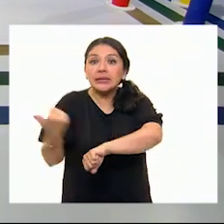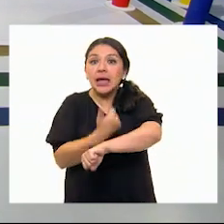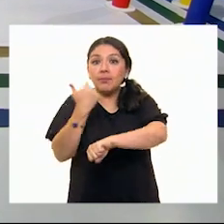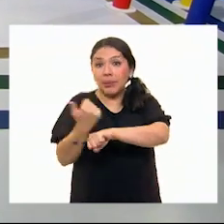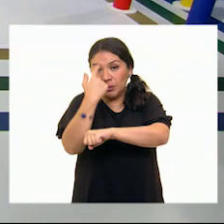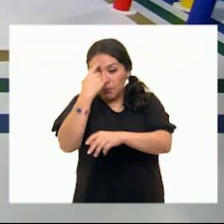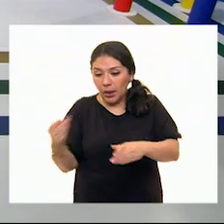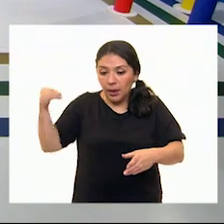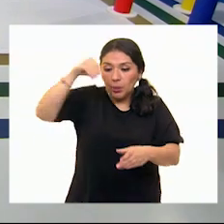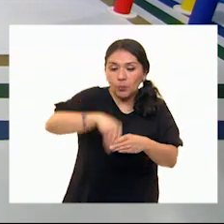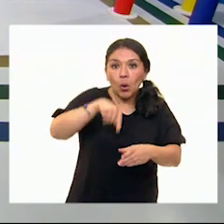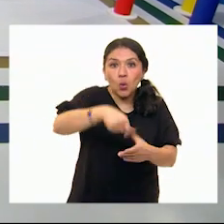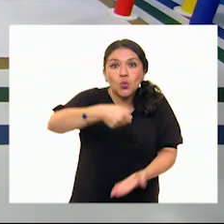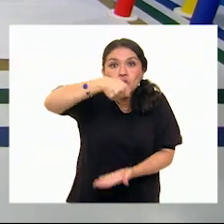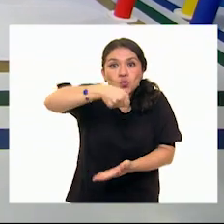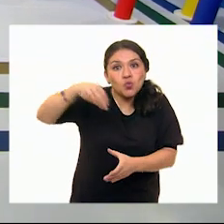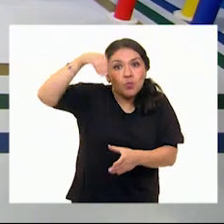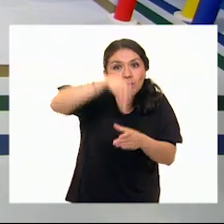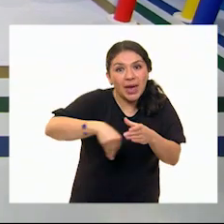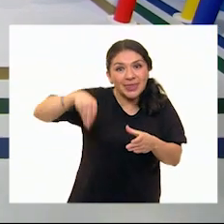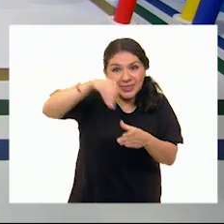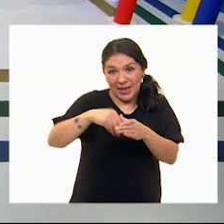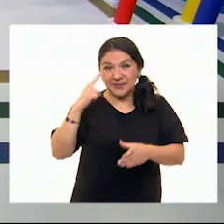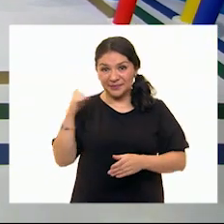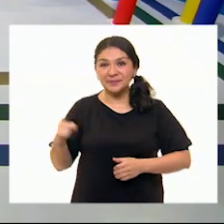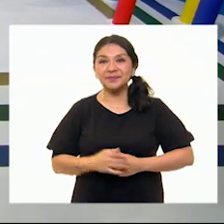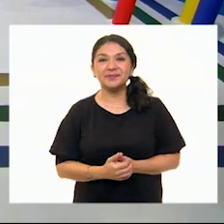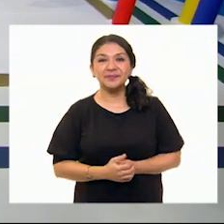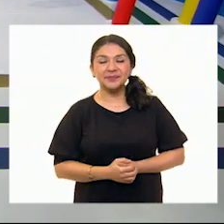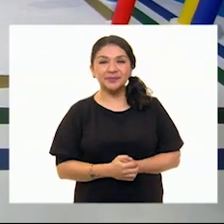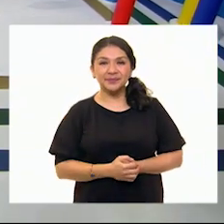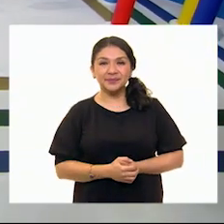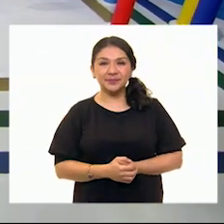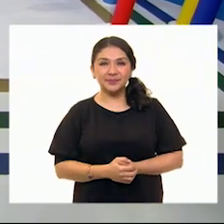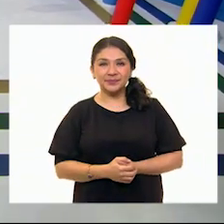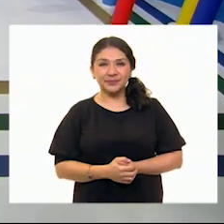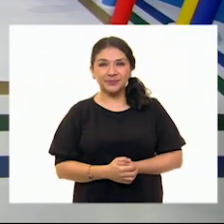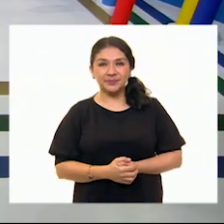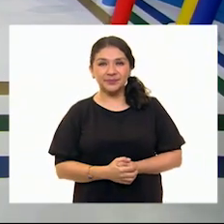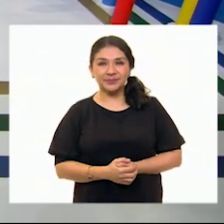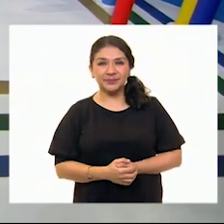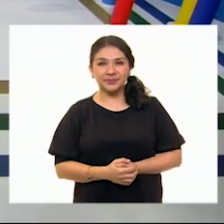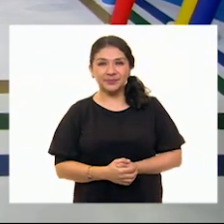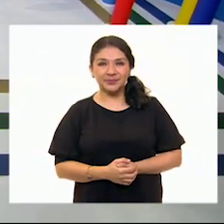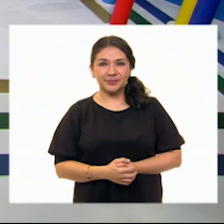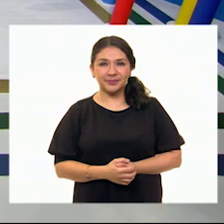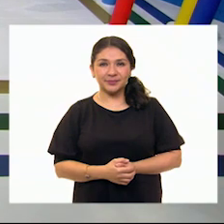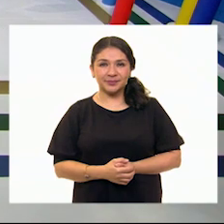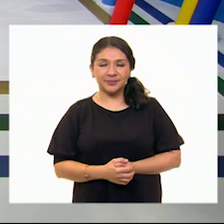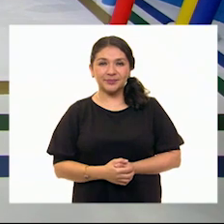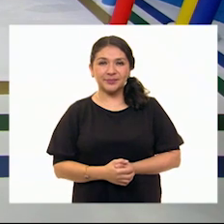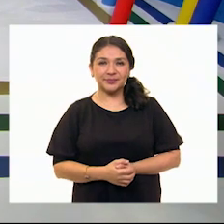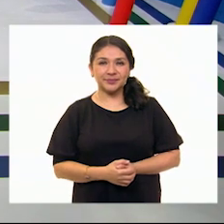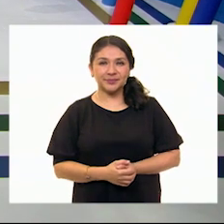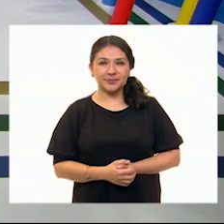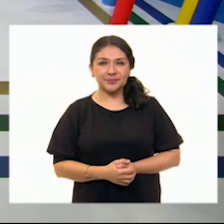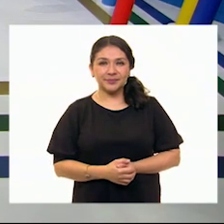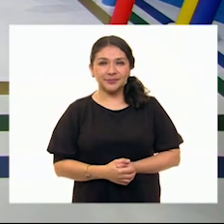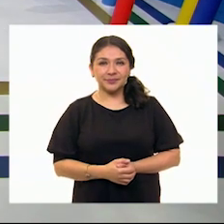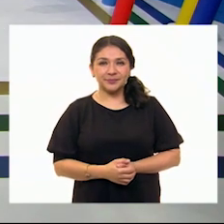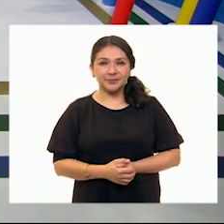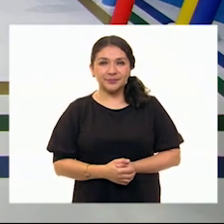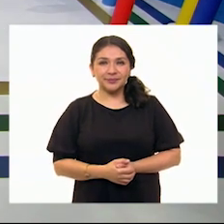cubeta. Ah, ya ves. Así. ¡Órale! Pesca de zapatos. Y ponerlos en la cubeta. ¿Bien?